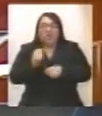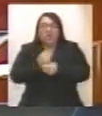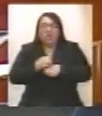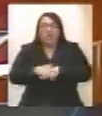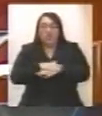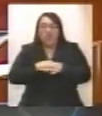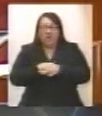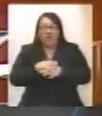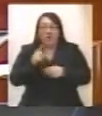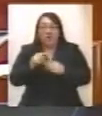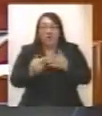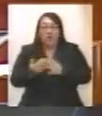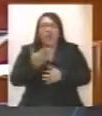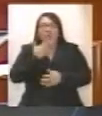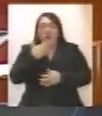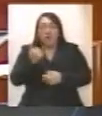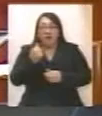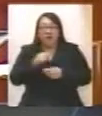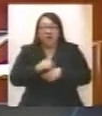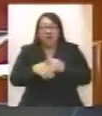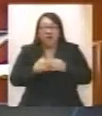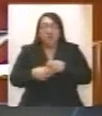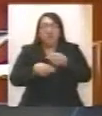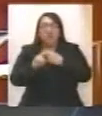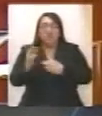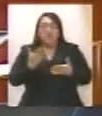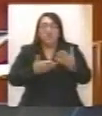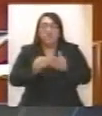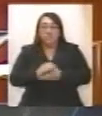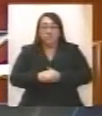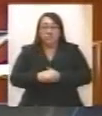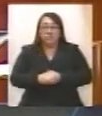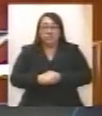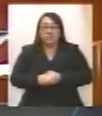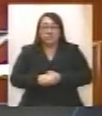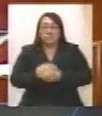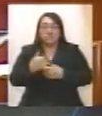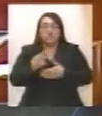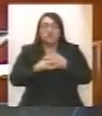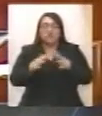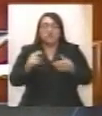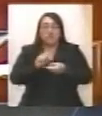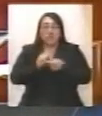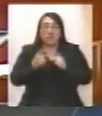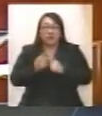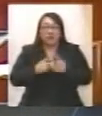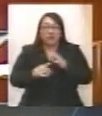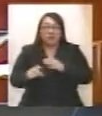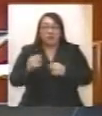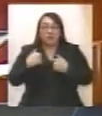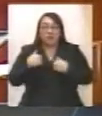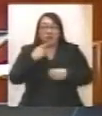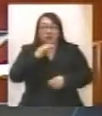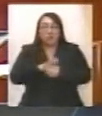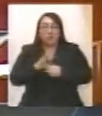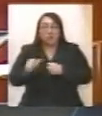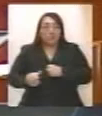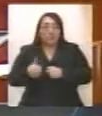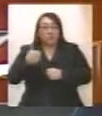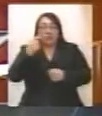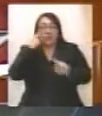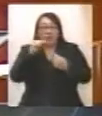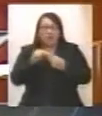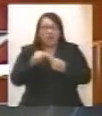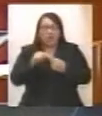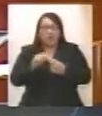gestión y una mejora en la prestación de servicios, teniendo en cuenta que cualquier reforma debe cumplir como principal